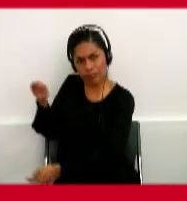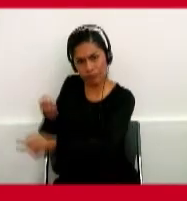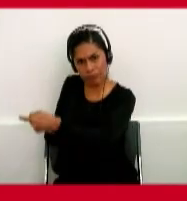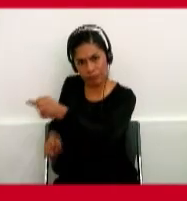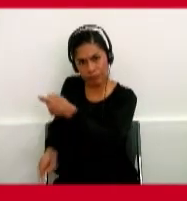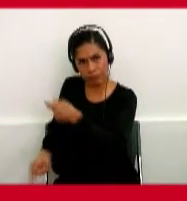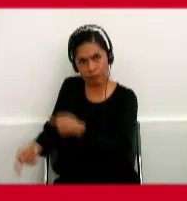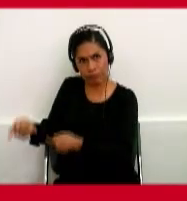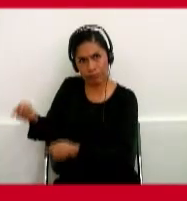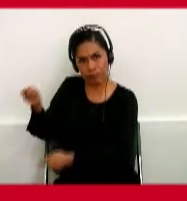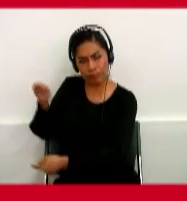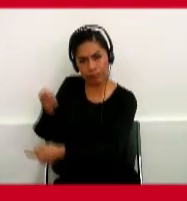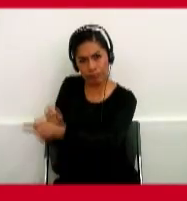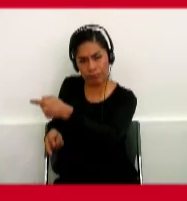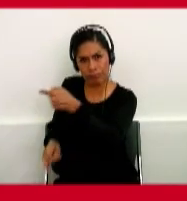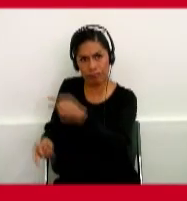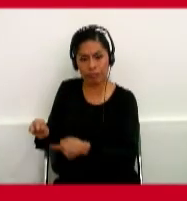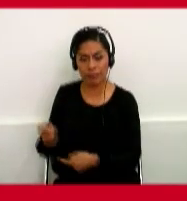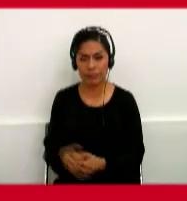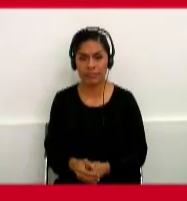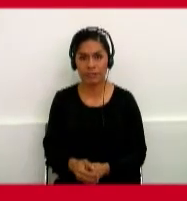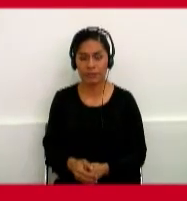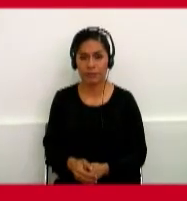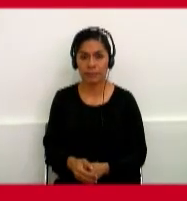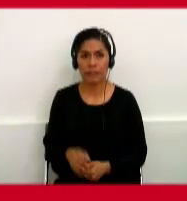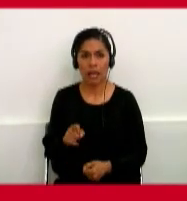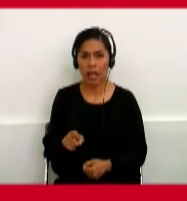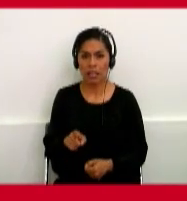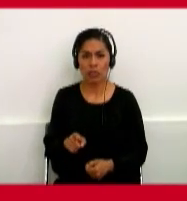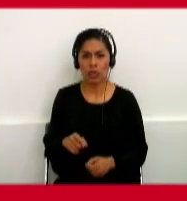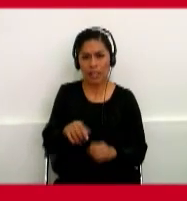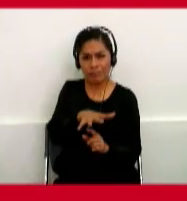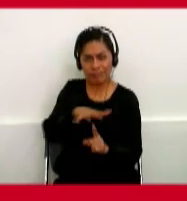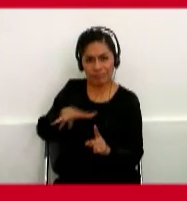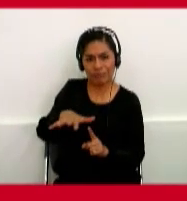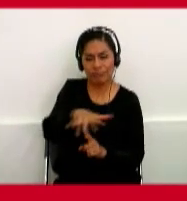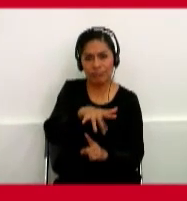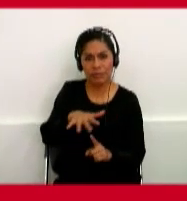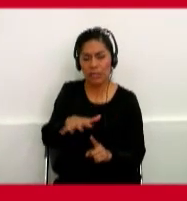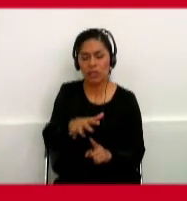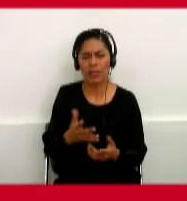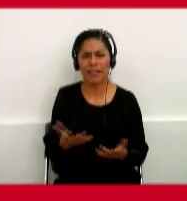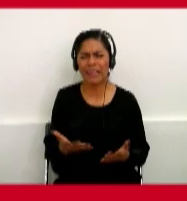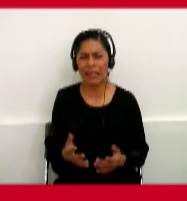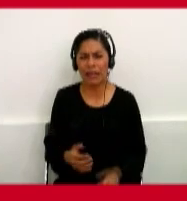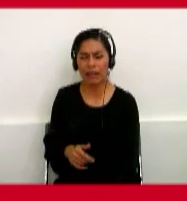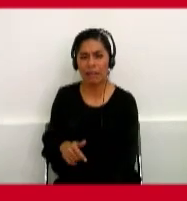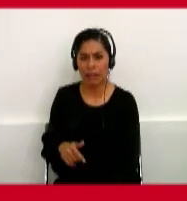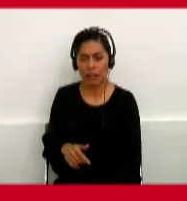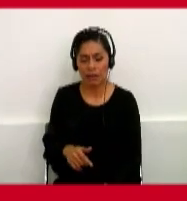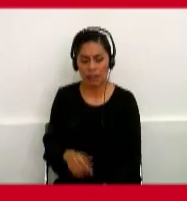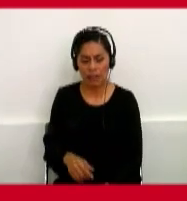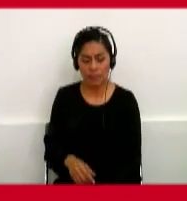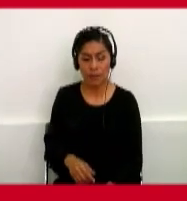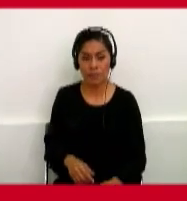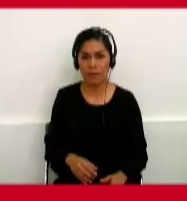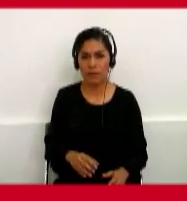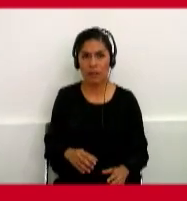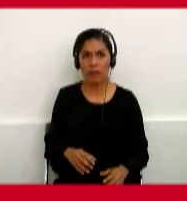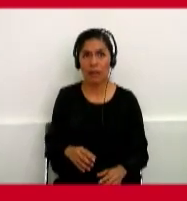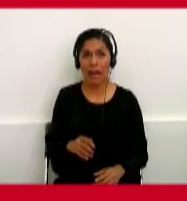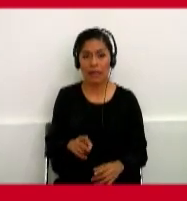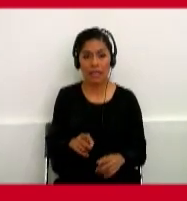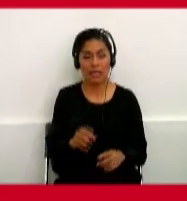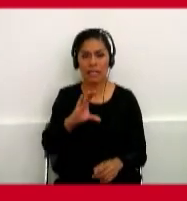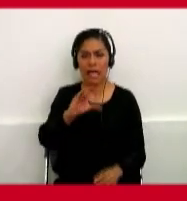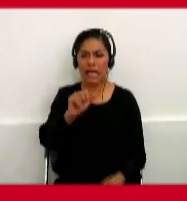relleno cementado, ¿no? Los descajes. Entonces, ese es el contexto de la dilución operativa de un stoping. Pero en el caso de los caving, aquí es sumamente relevante